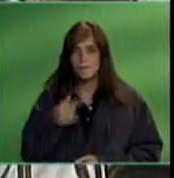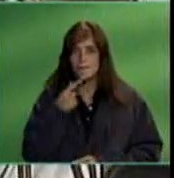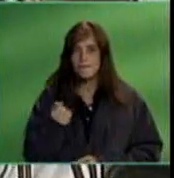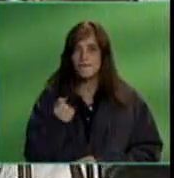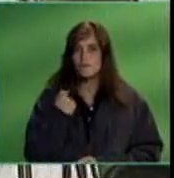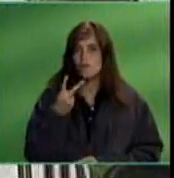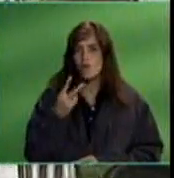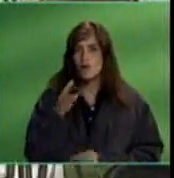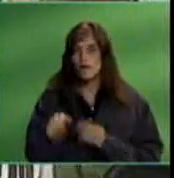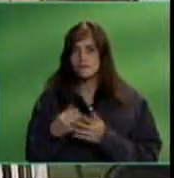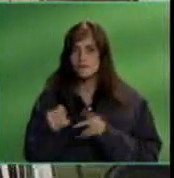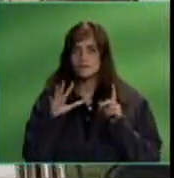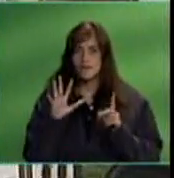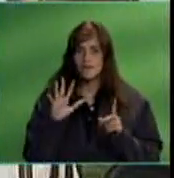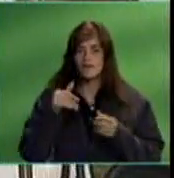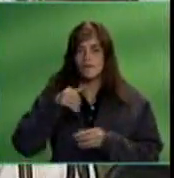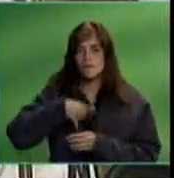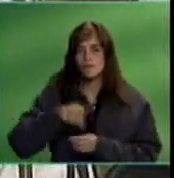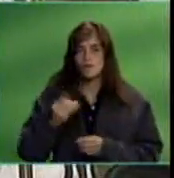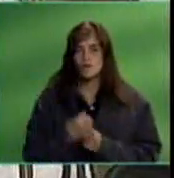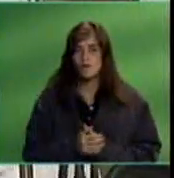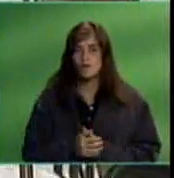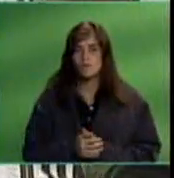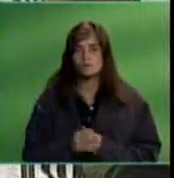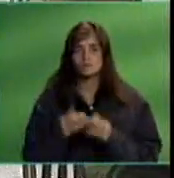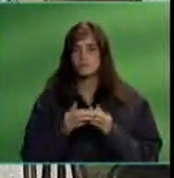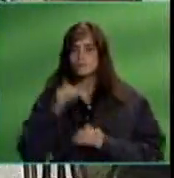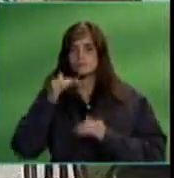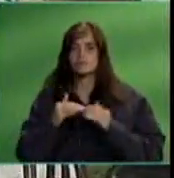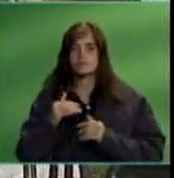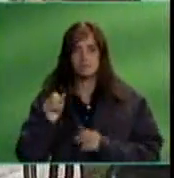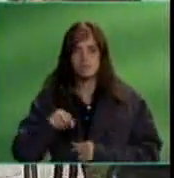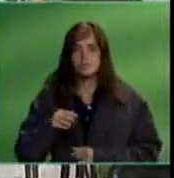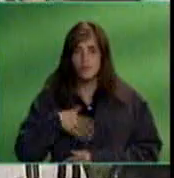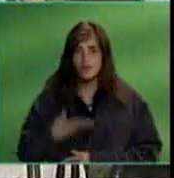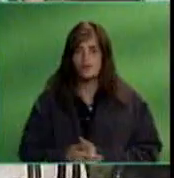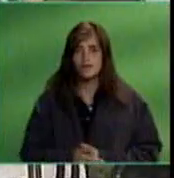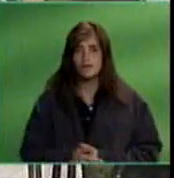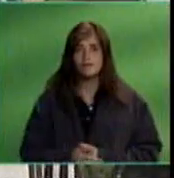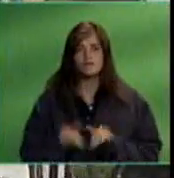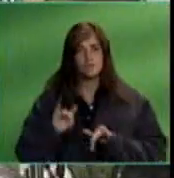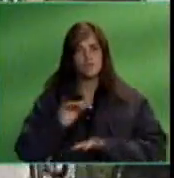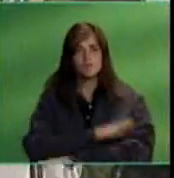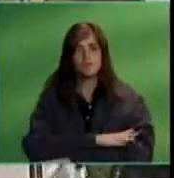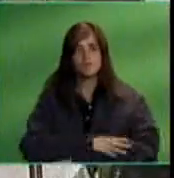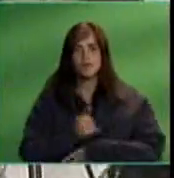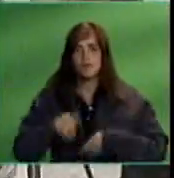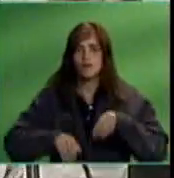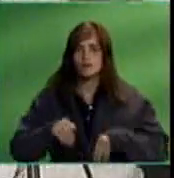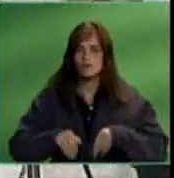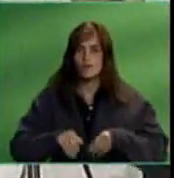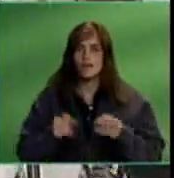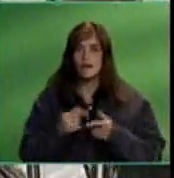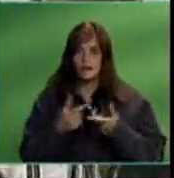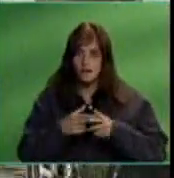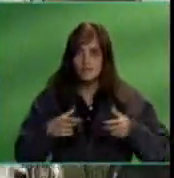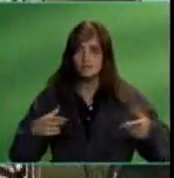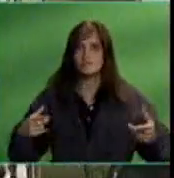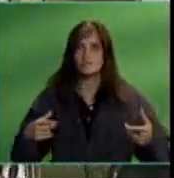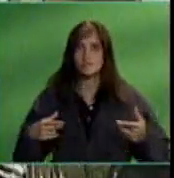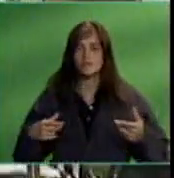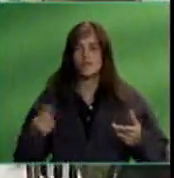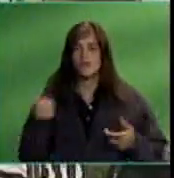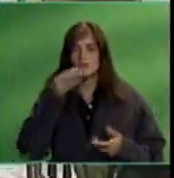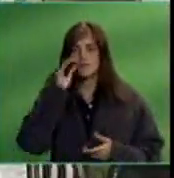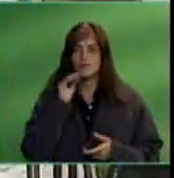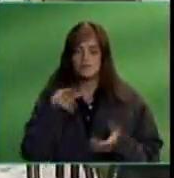dos a seis votos o de 7 a 73 votos Claro que sí así son los comportamientos electorales y el crecimiento de Nicolás en